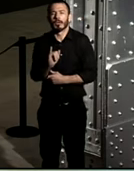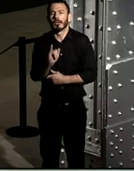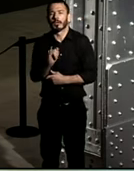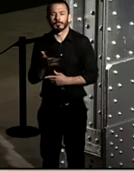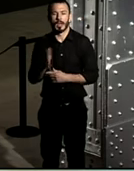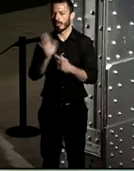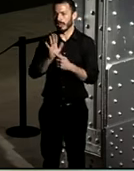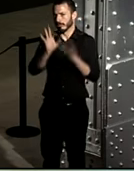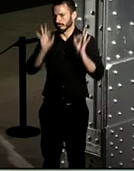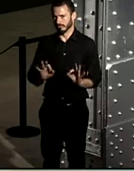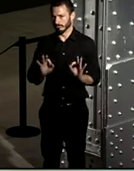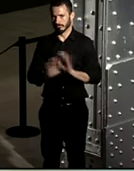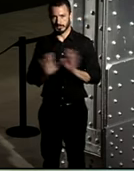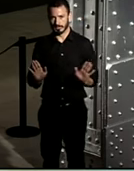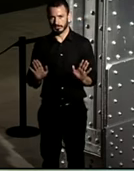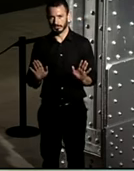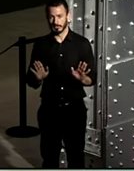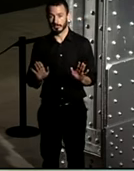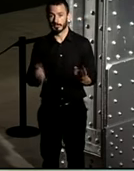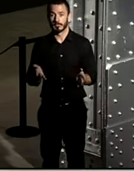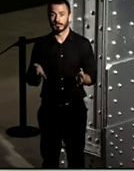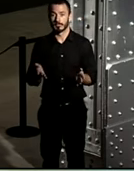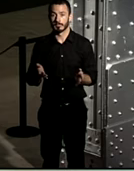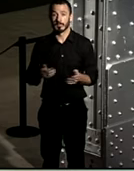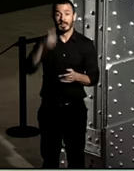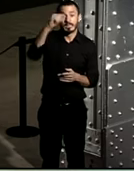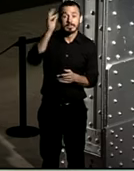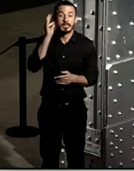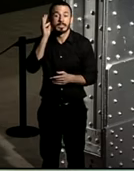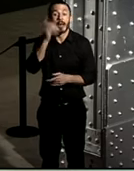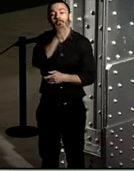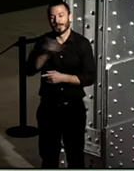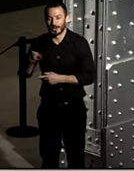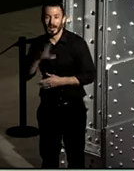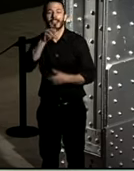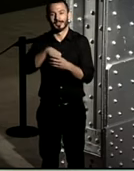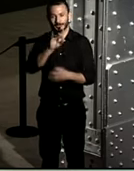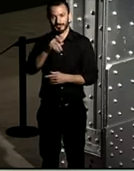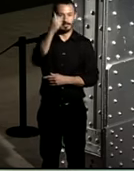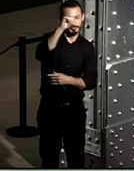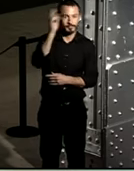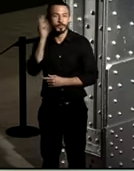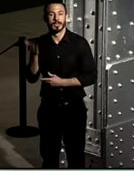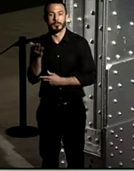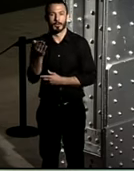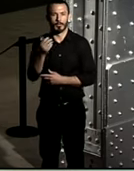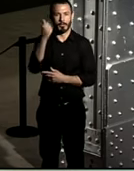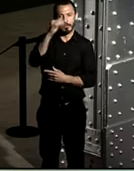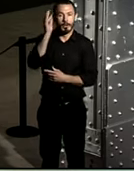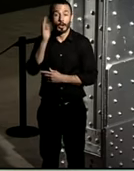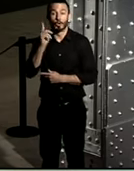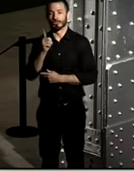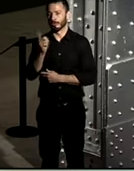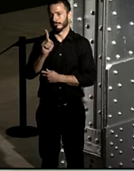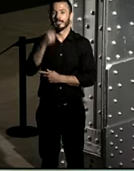El cine es cine. Lo que tiene género son quienes hacemos cine. Pero aparte de tener género, pues